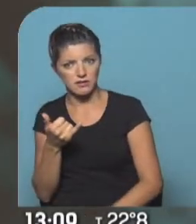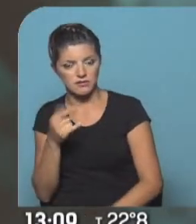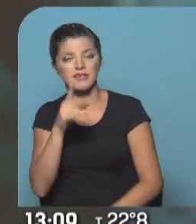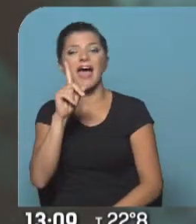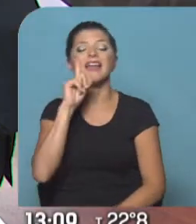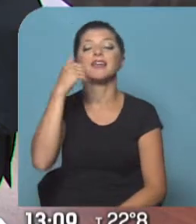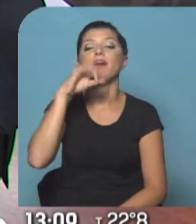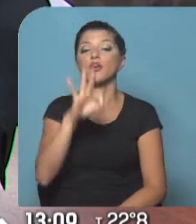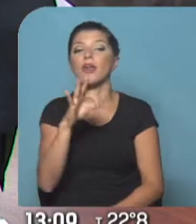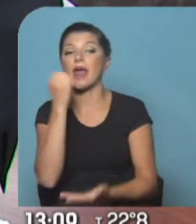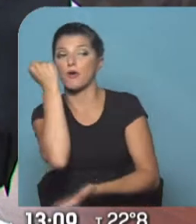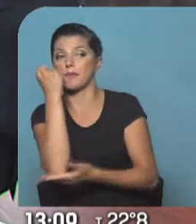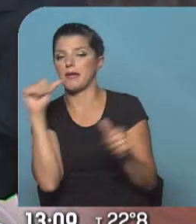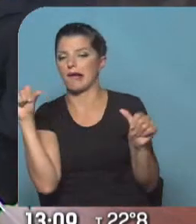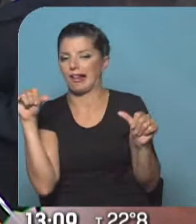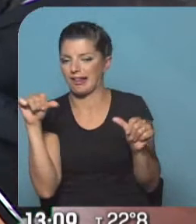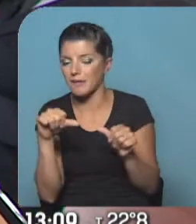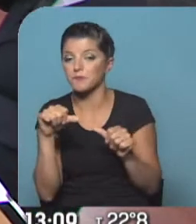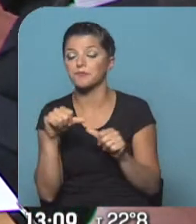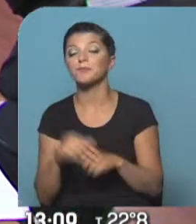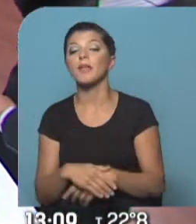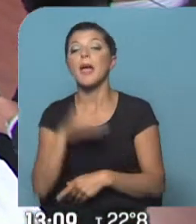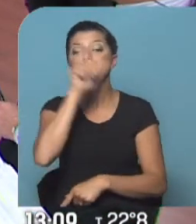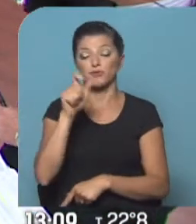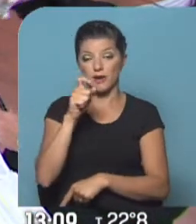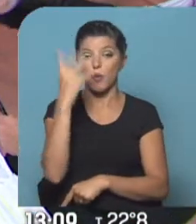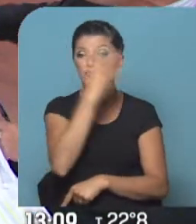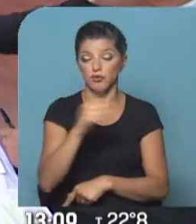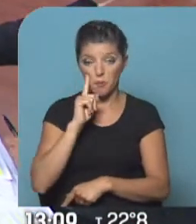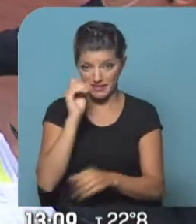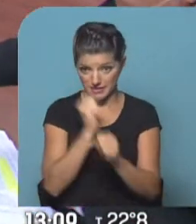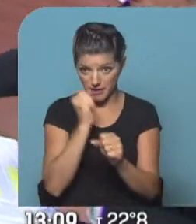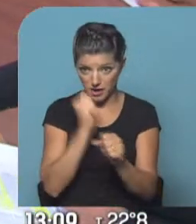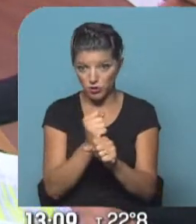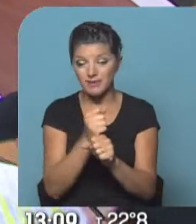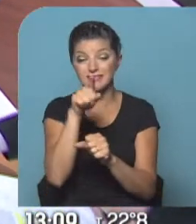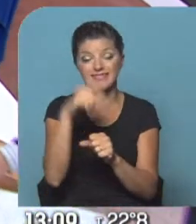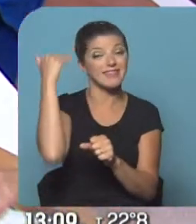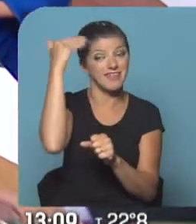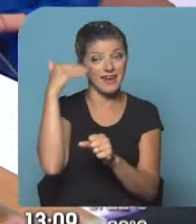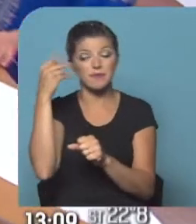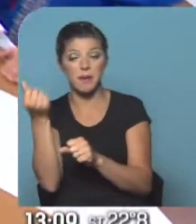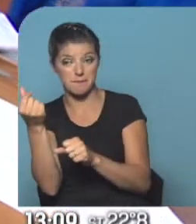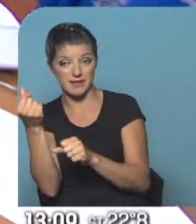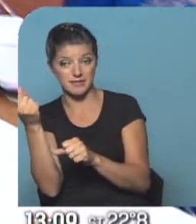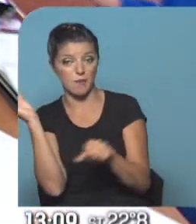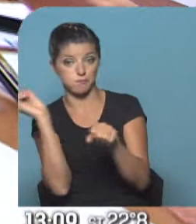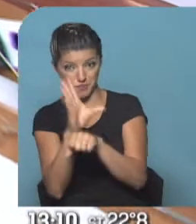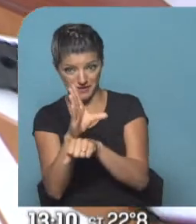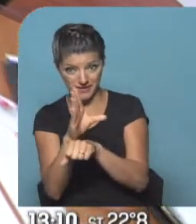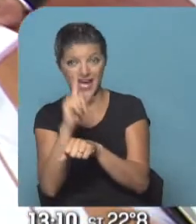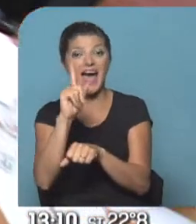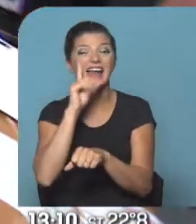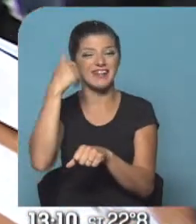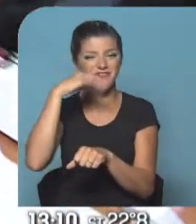Líbano. 400.000 trabajadores del Líbano envían sus remesas desde Arabia Saudita a su país y